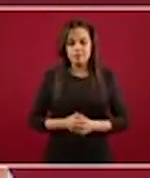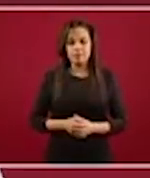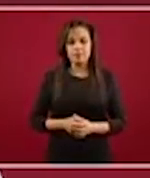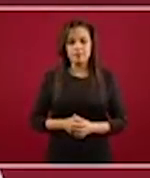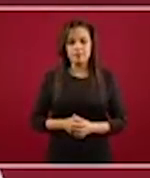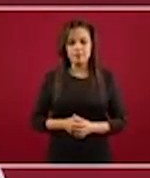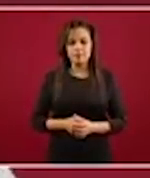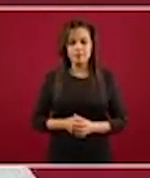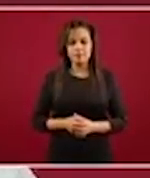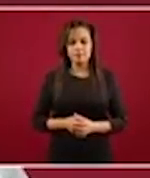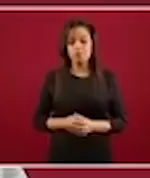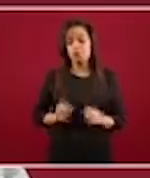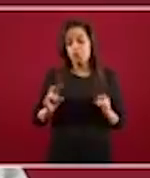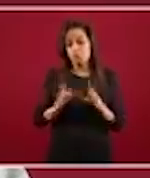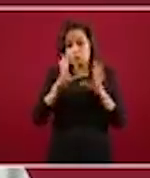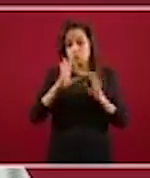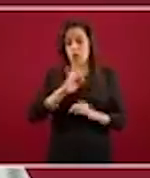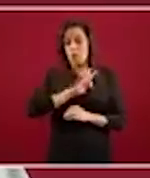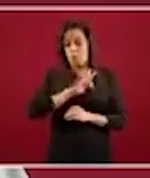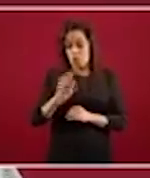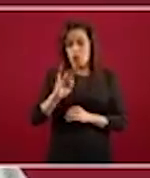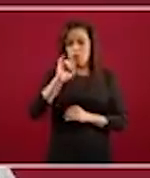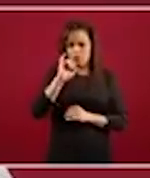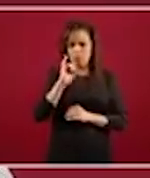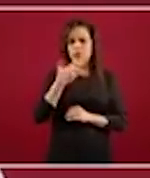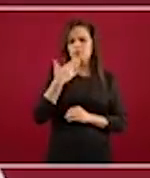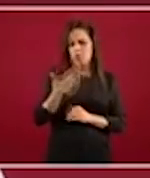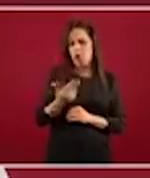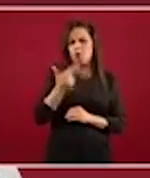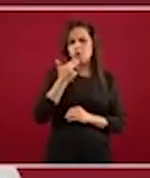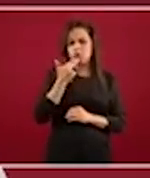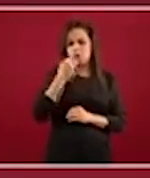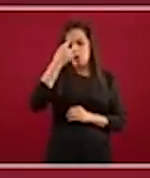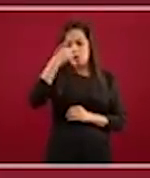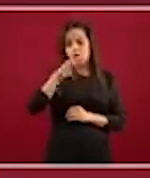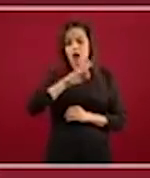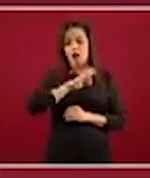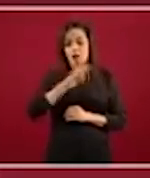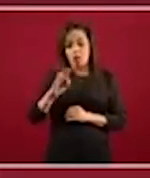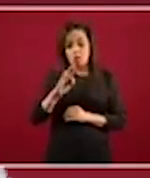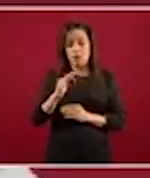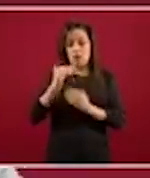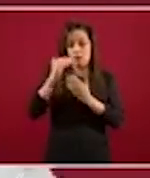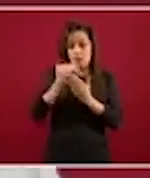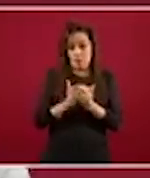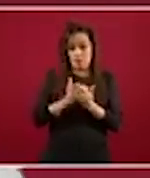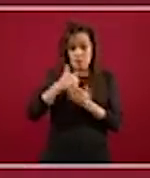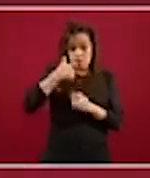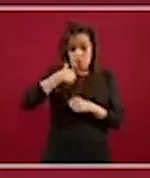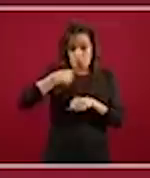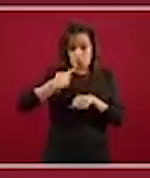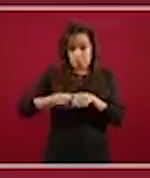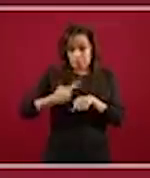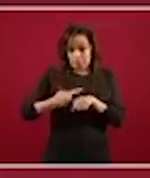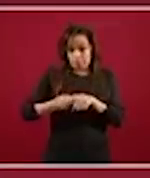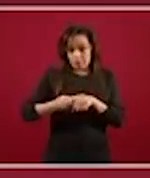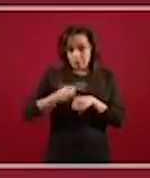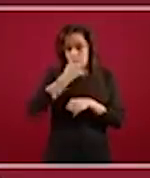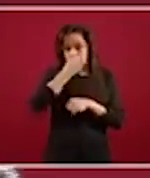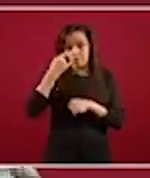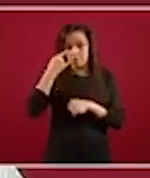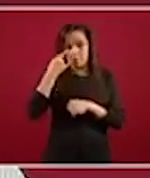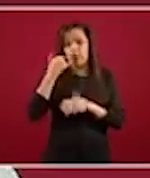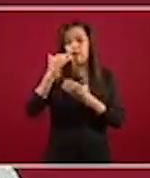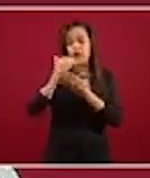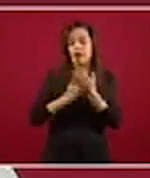Puede ser útil como un complemento para reducir la posibilidad de que la persona enferma le transmita a los demás.